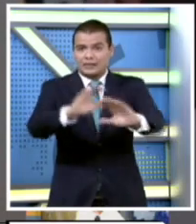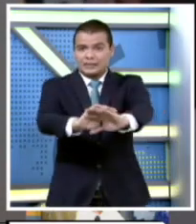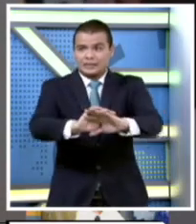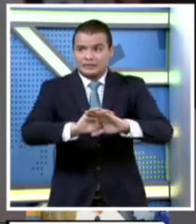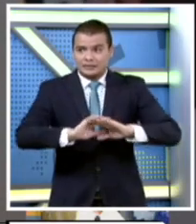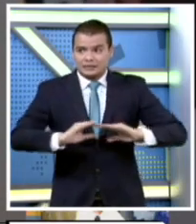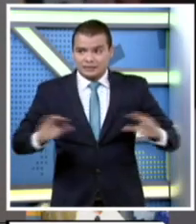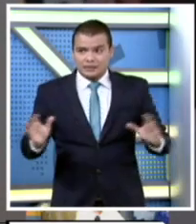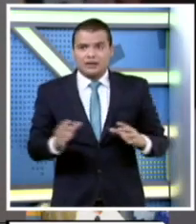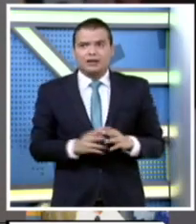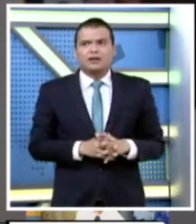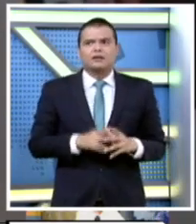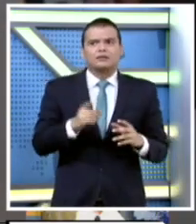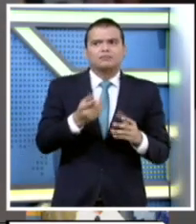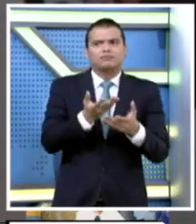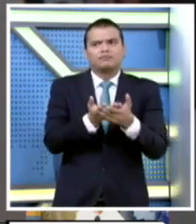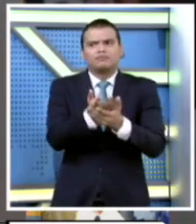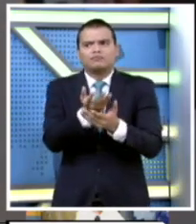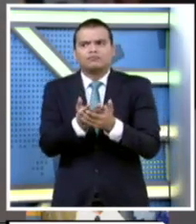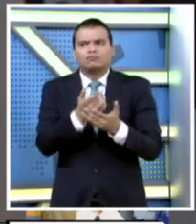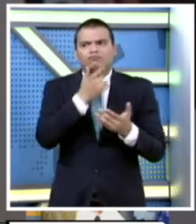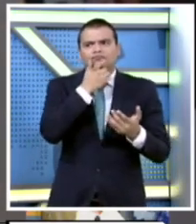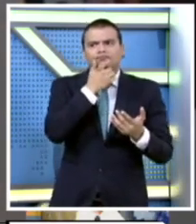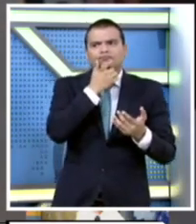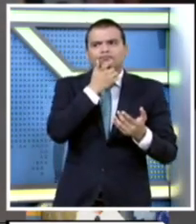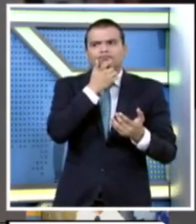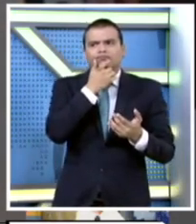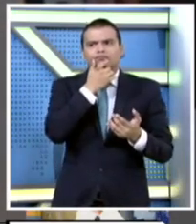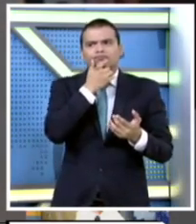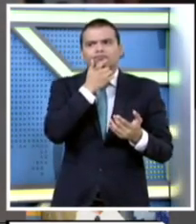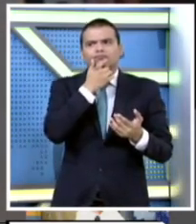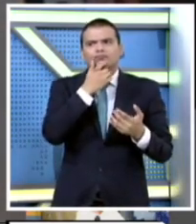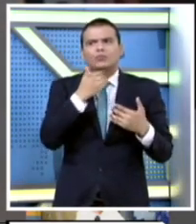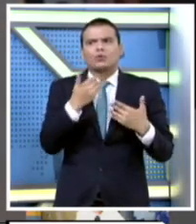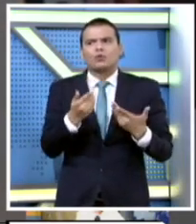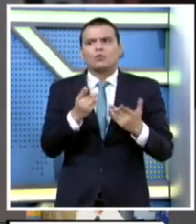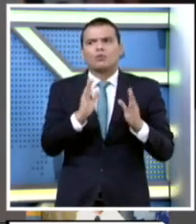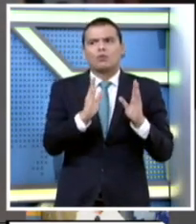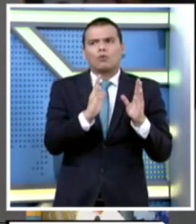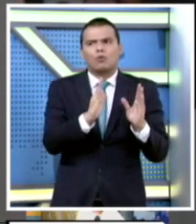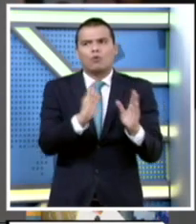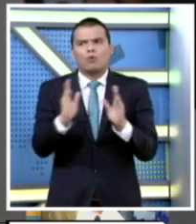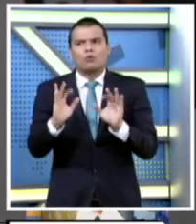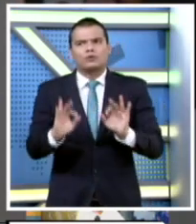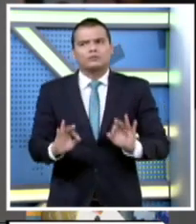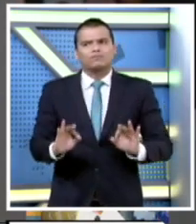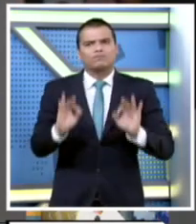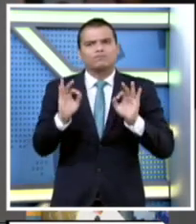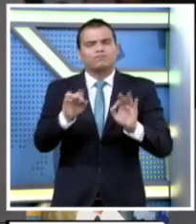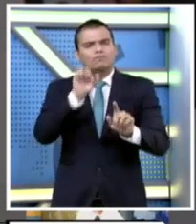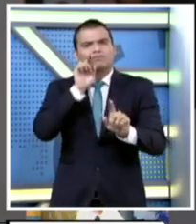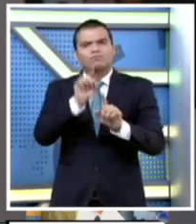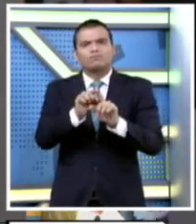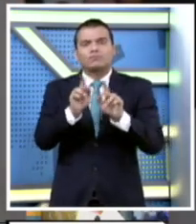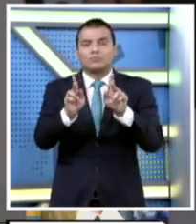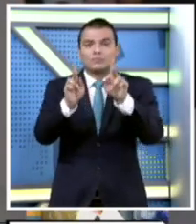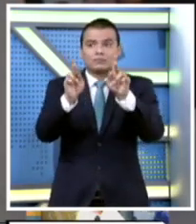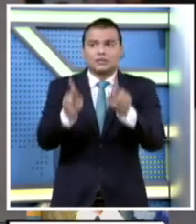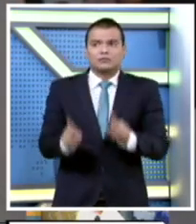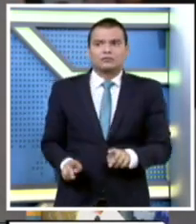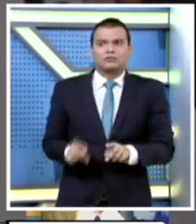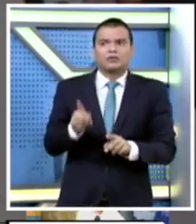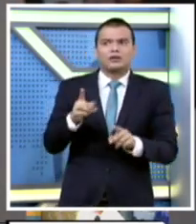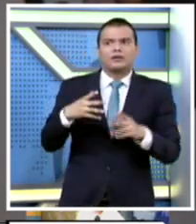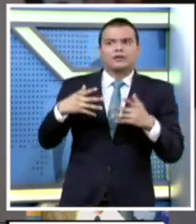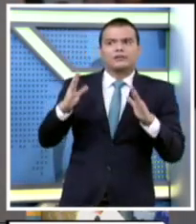y va a estar orientando las acciones para que todos nos ordenemos y evitemos que una persona positiva esté